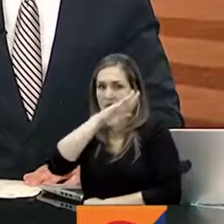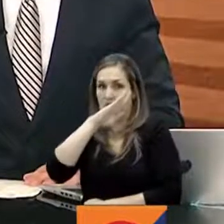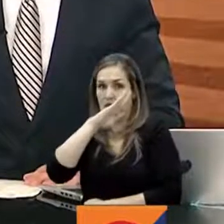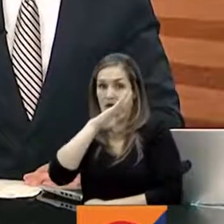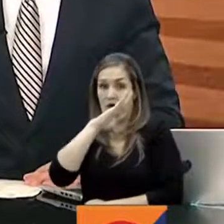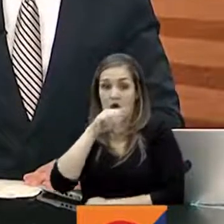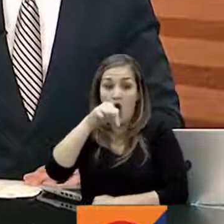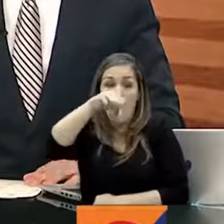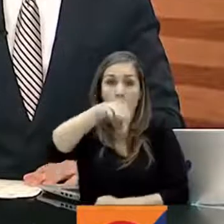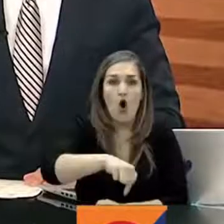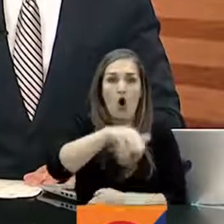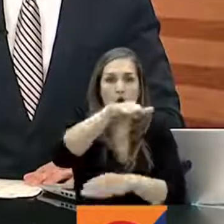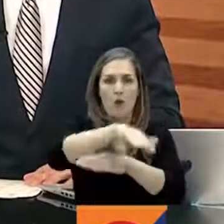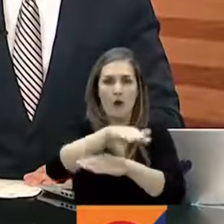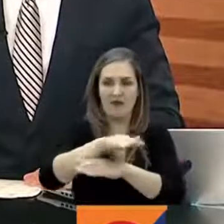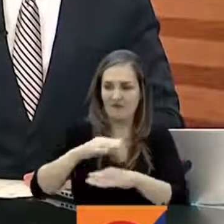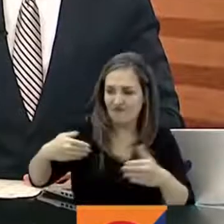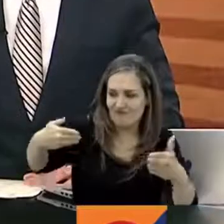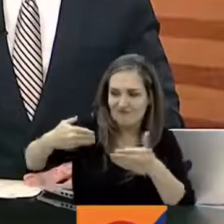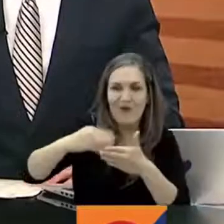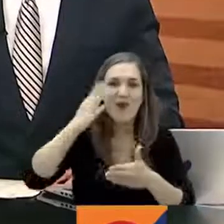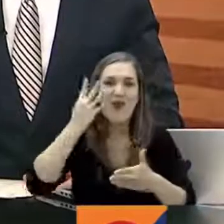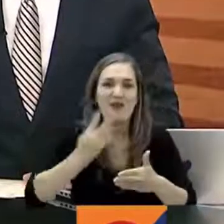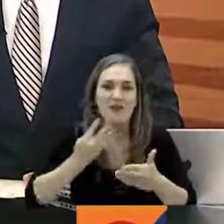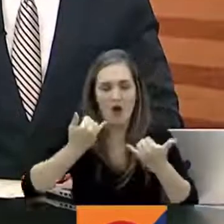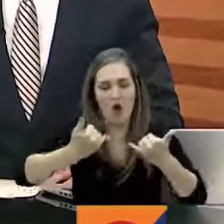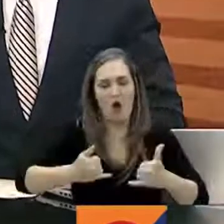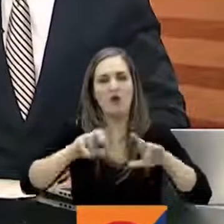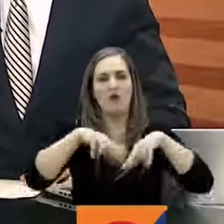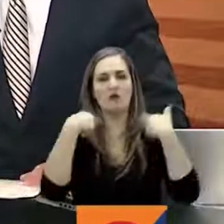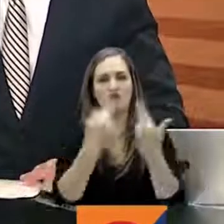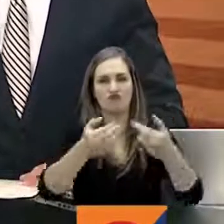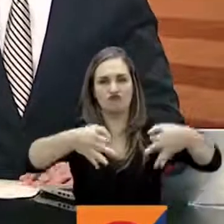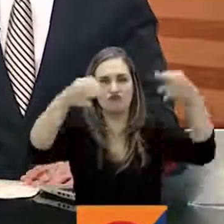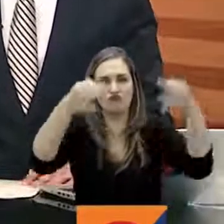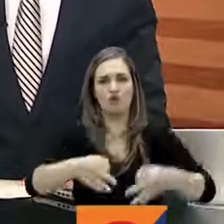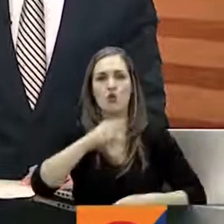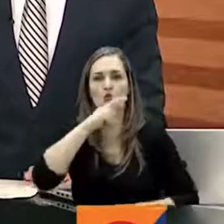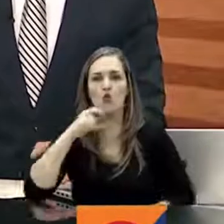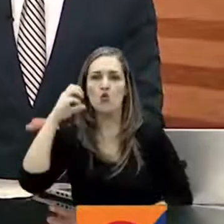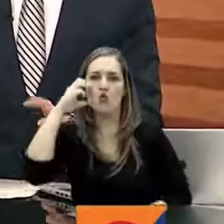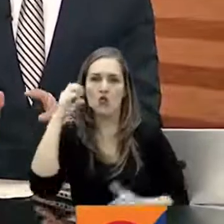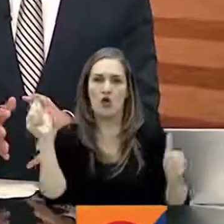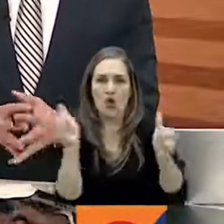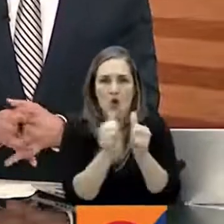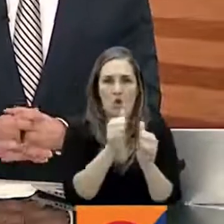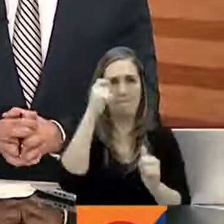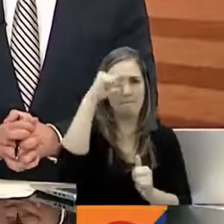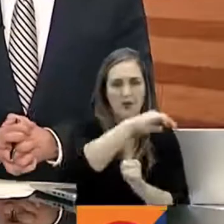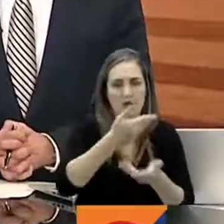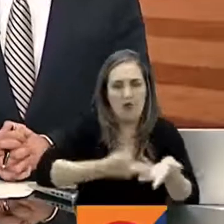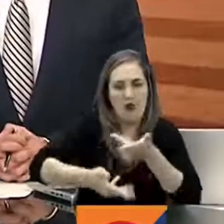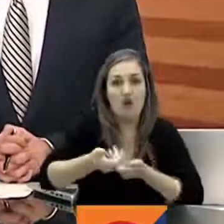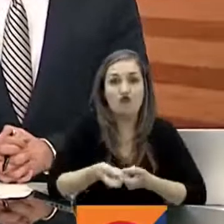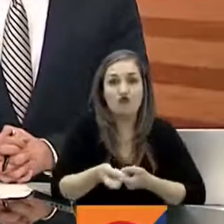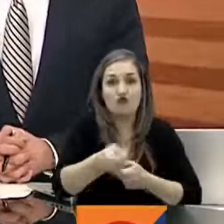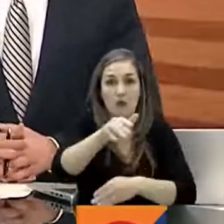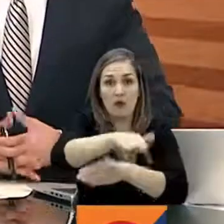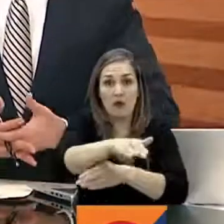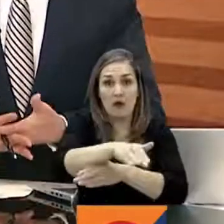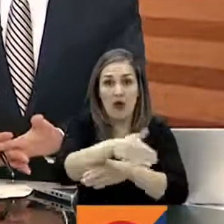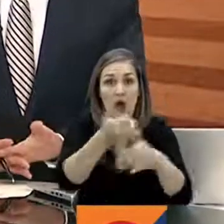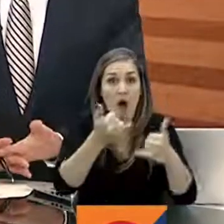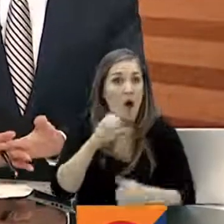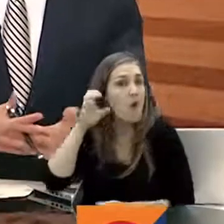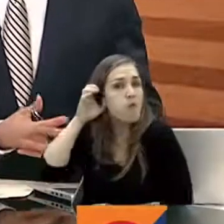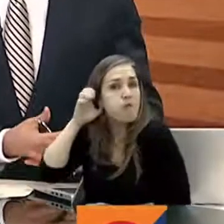primer encuentro oficial entre el presidente electo Gustavo Petro y el presidente Iván Duque. Carolina, entre tanto, a esta hora se adelanta un encuentro